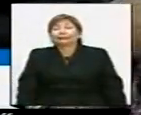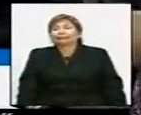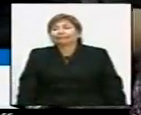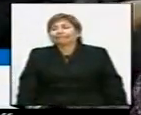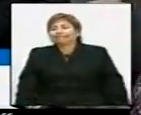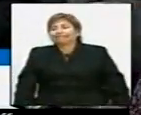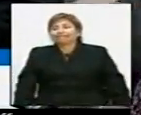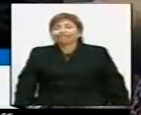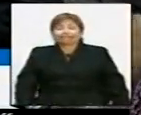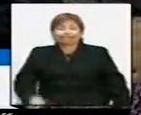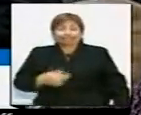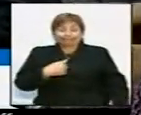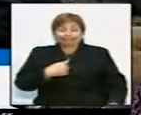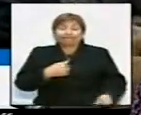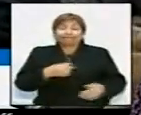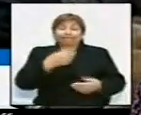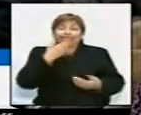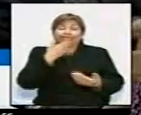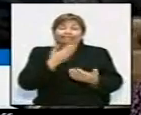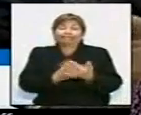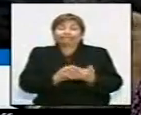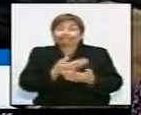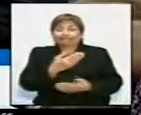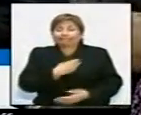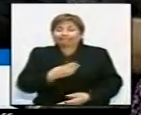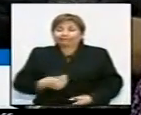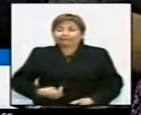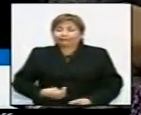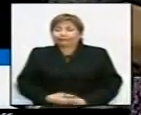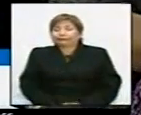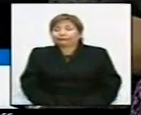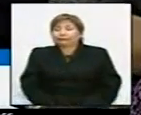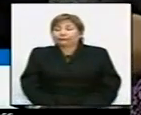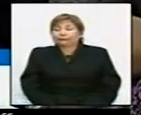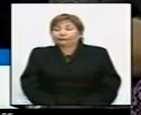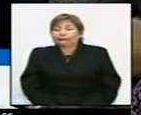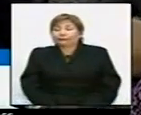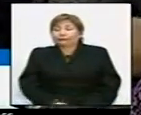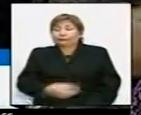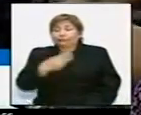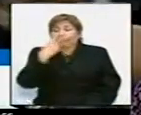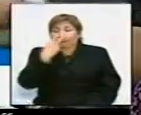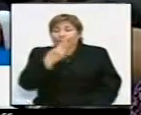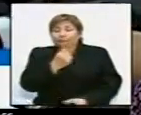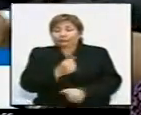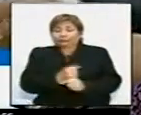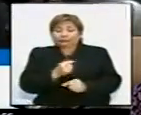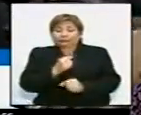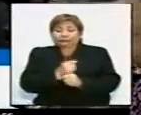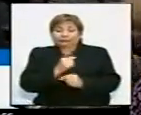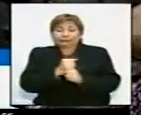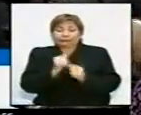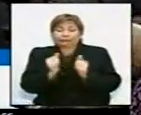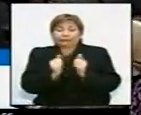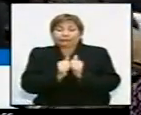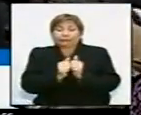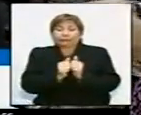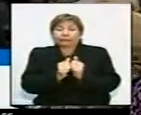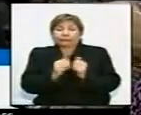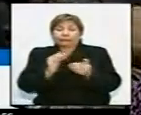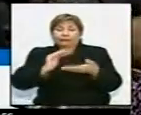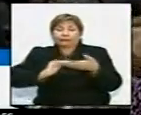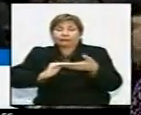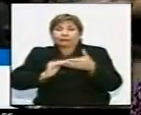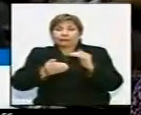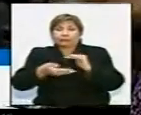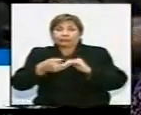Yo sí tengo que agradecer, señora presidenta, a la ministra, porque he visto el trabajo que hace conjuntamente con las comunidades